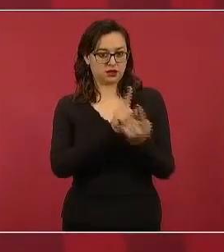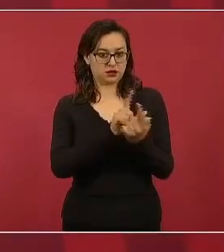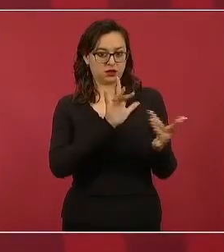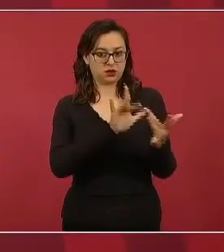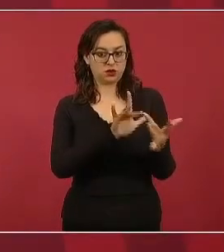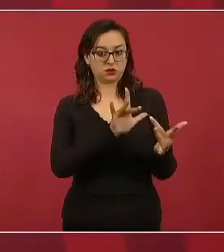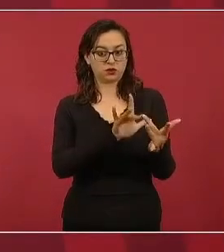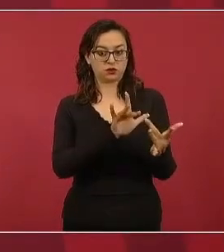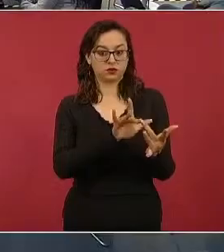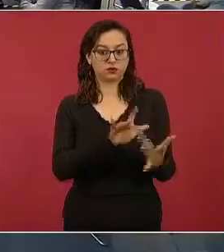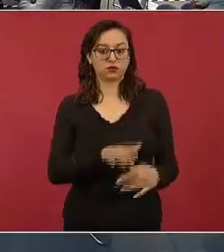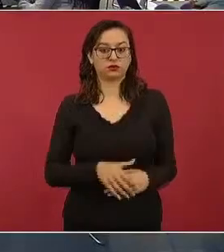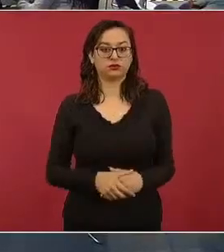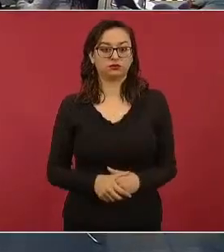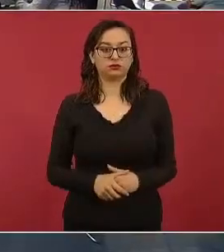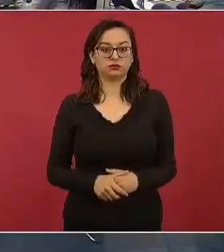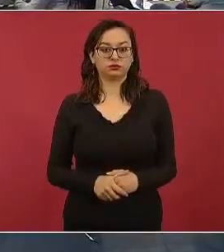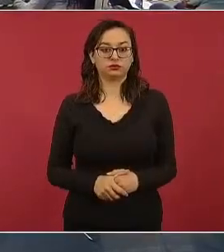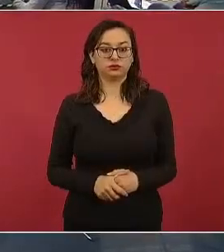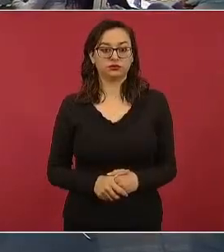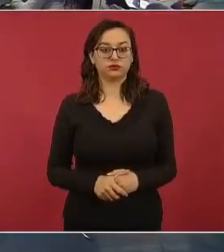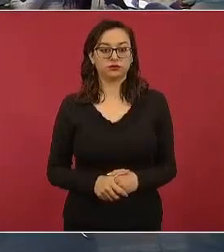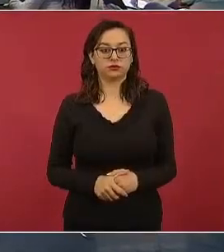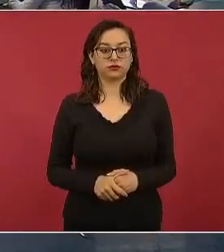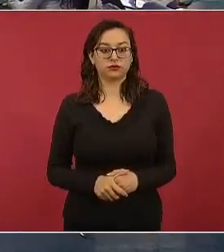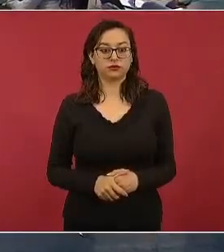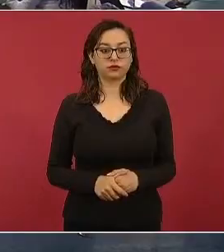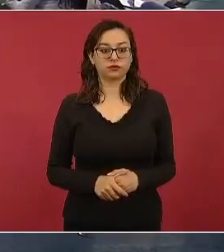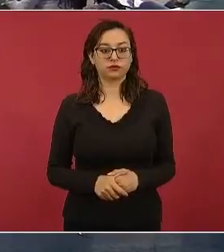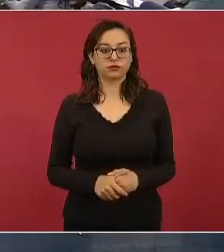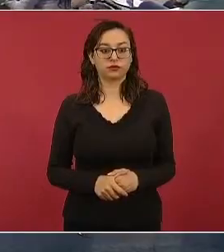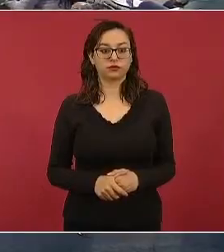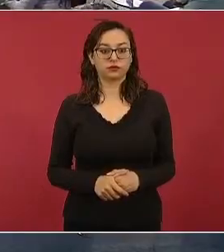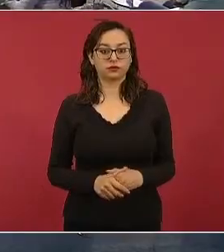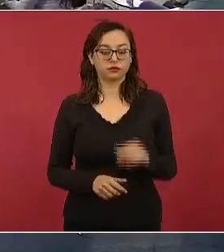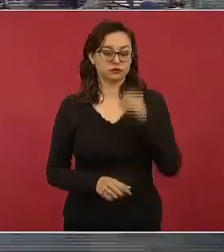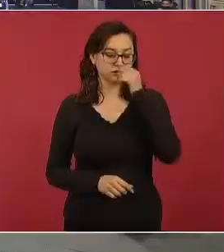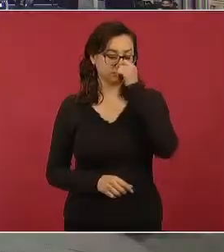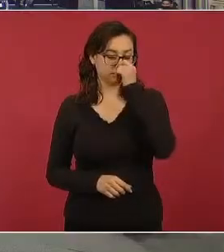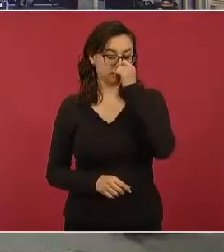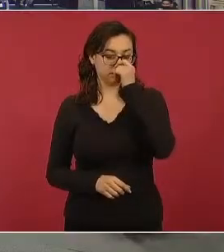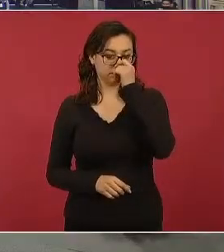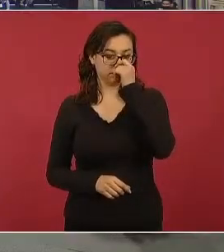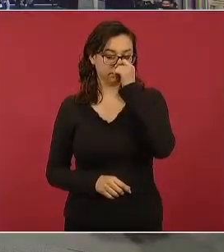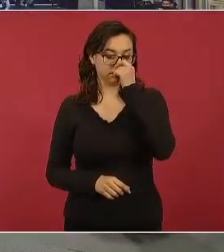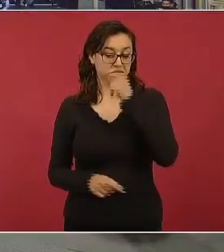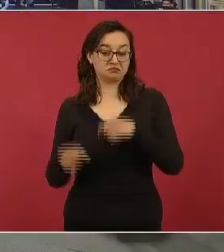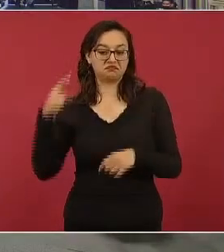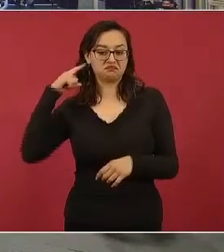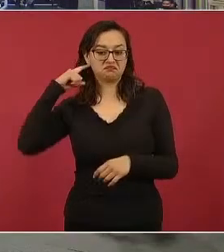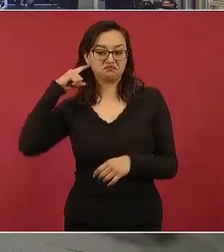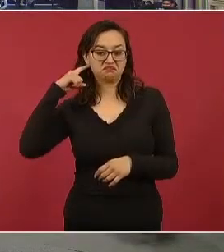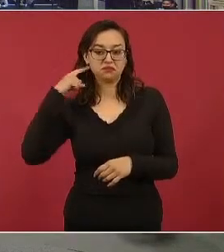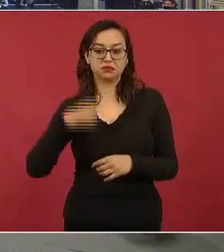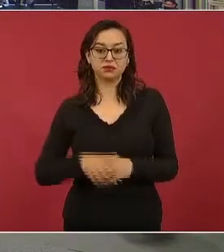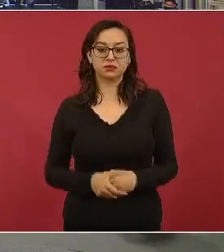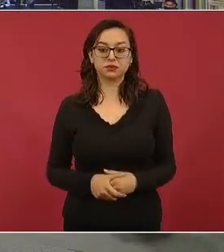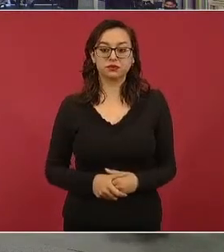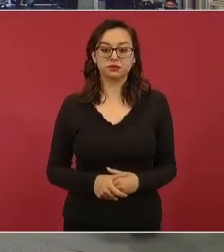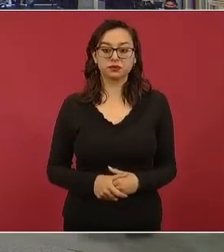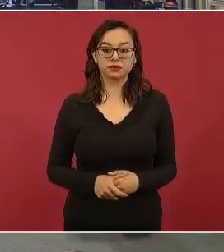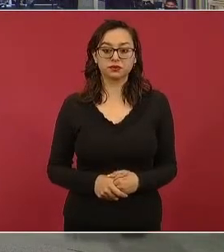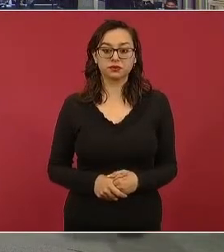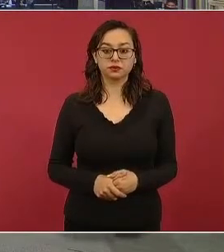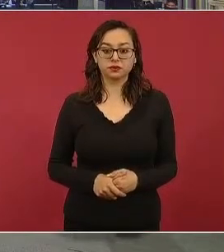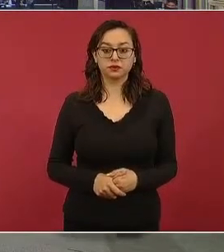México, la empresa, y hay un problema ahí con el tema de el contrato colectivo de trabajo de la metalúrgica de cobre que